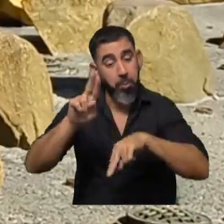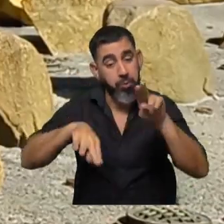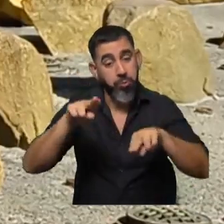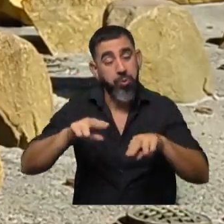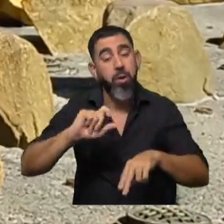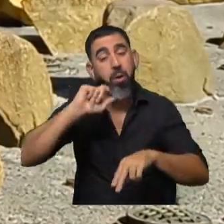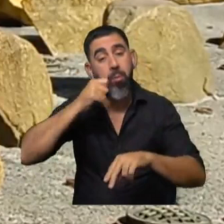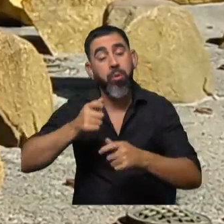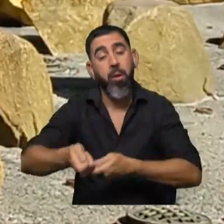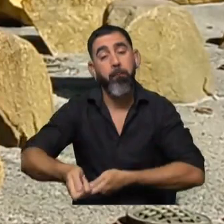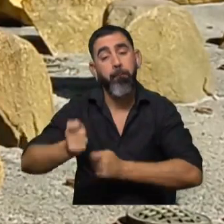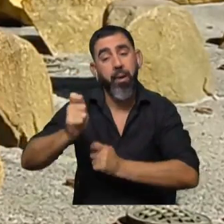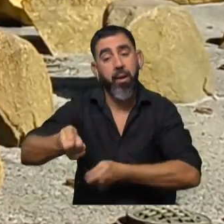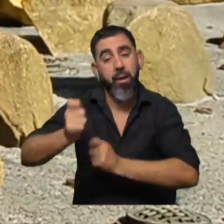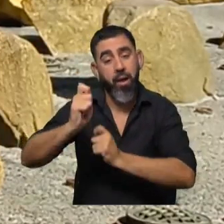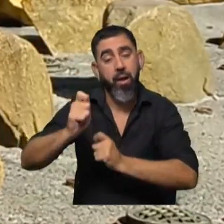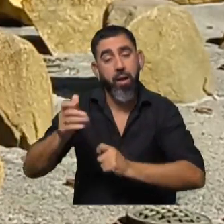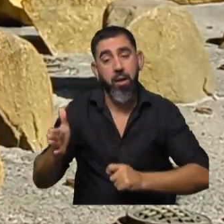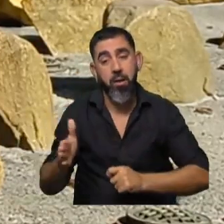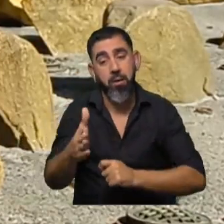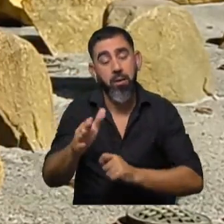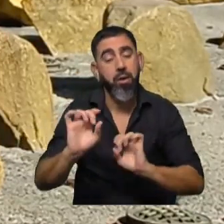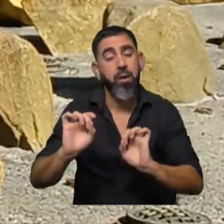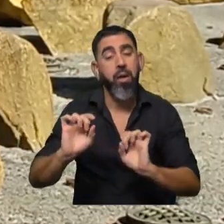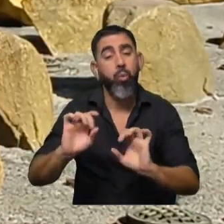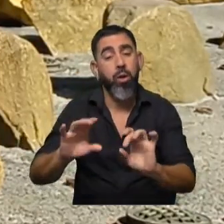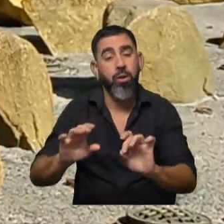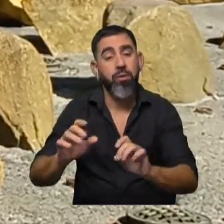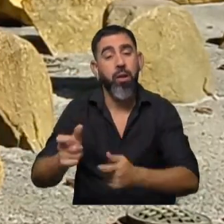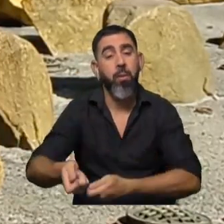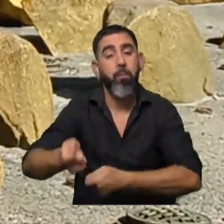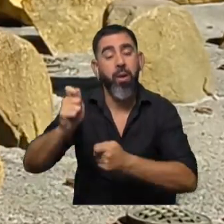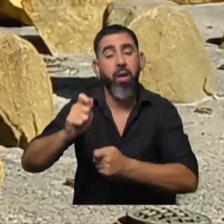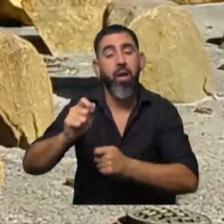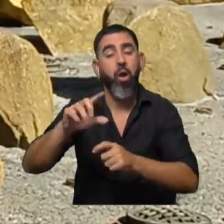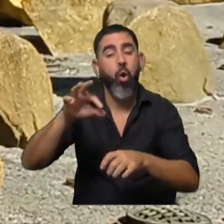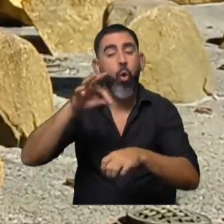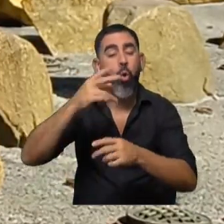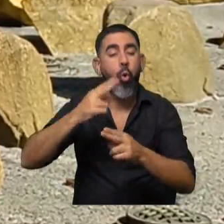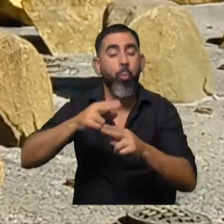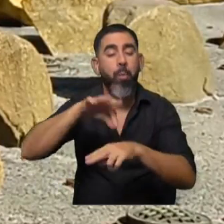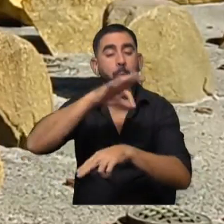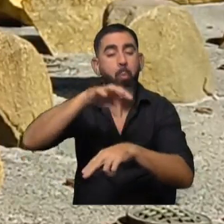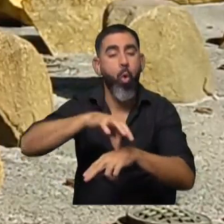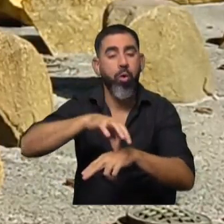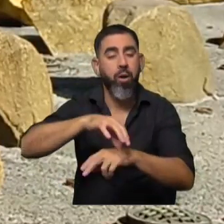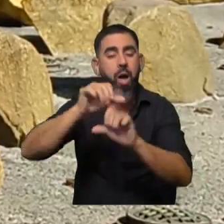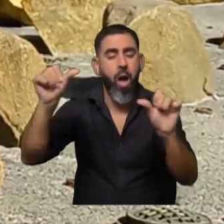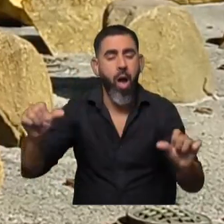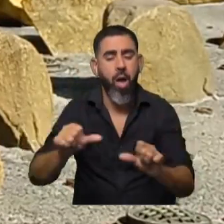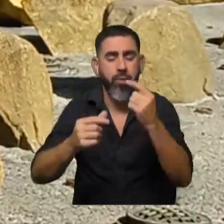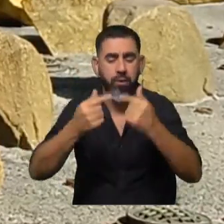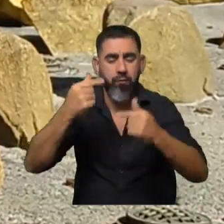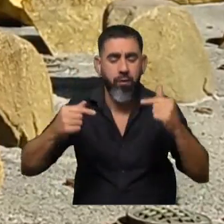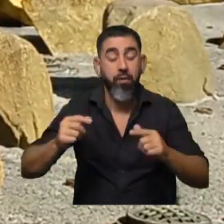Me gusta salir a pescar y estar en la naturaleza y hago pesca con mosca. Hago un montón de actividades